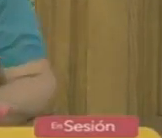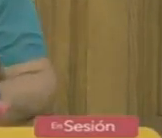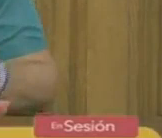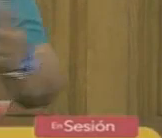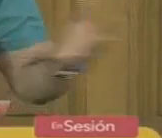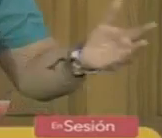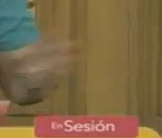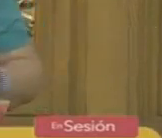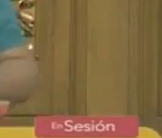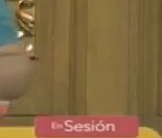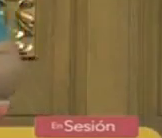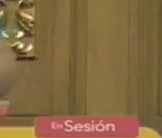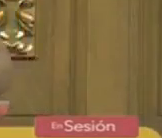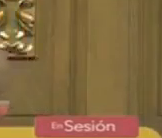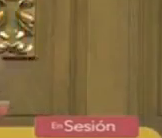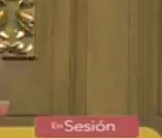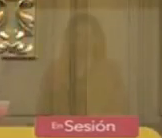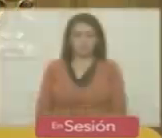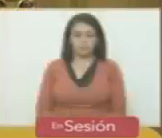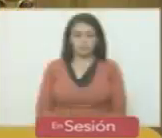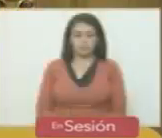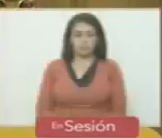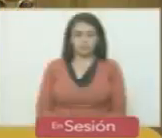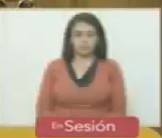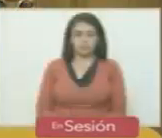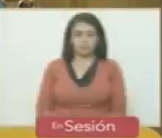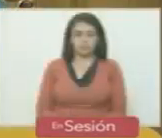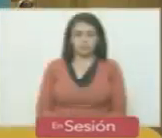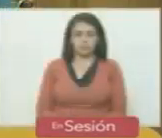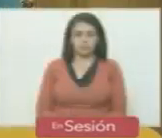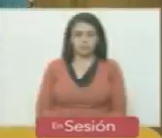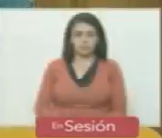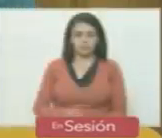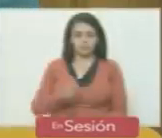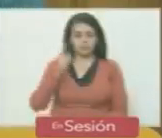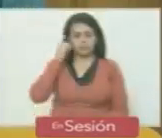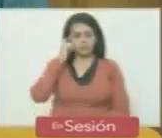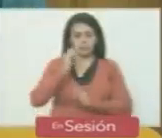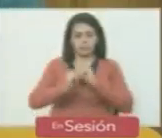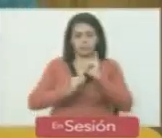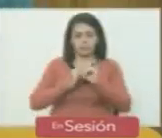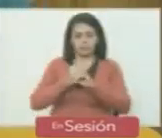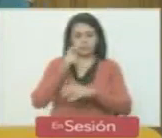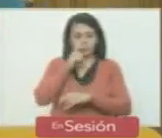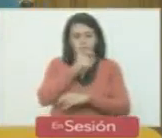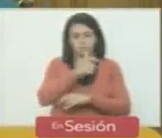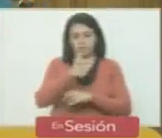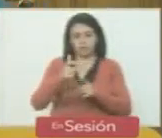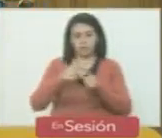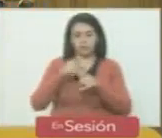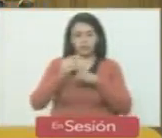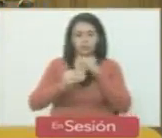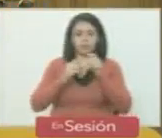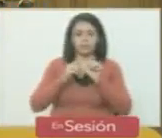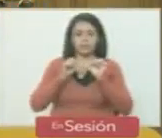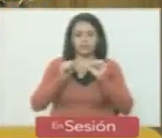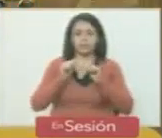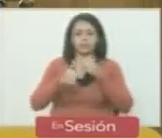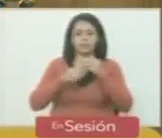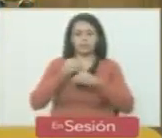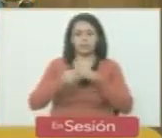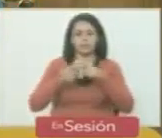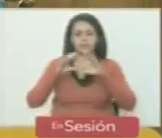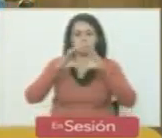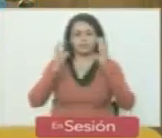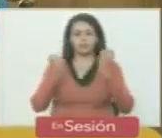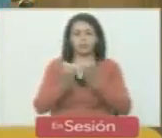decide establecer el 9 de agosto como Día Internacional de los Pueblos Indígenas del